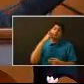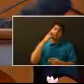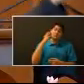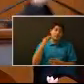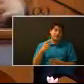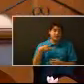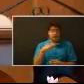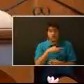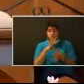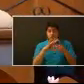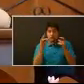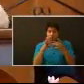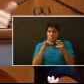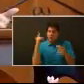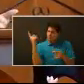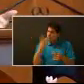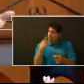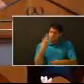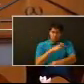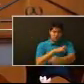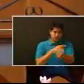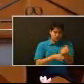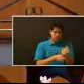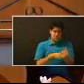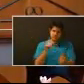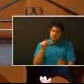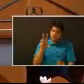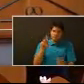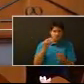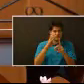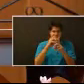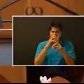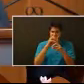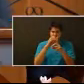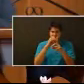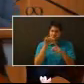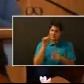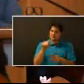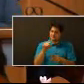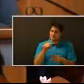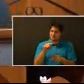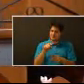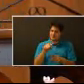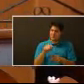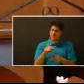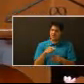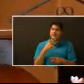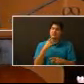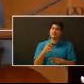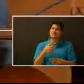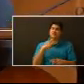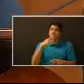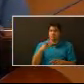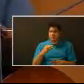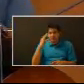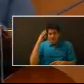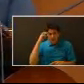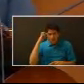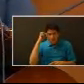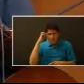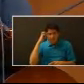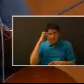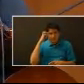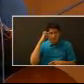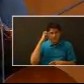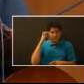el poder que él tiene? Él no se estaba burlando, sino que él estaba siendo sincero. Él estaba diciendo, ay, pero es que